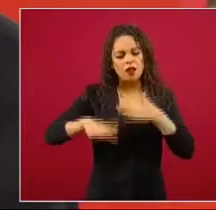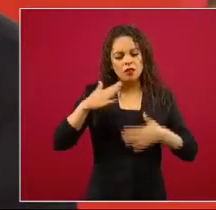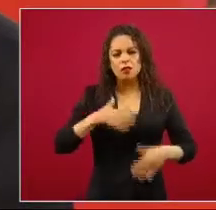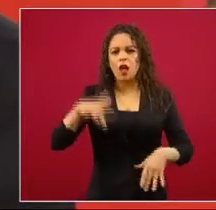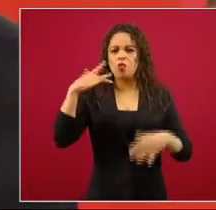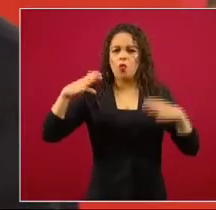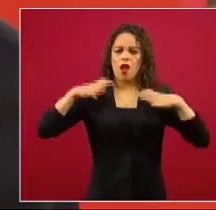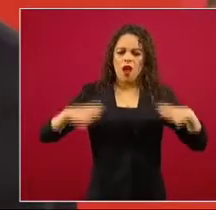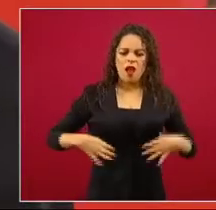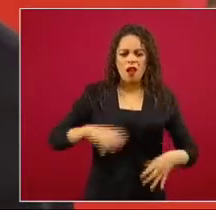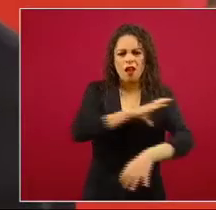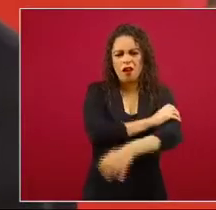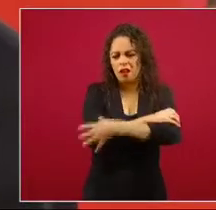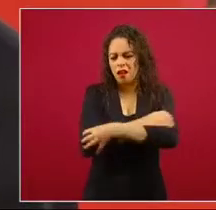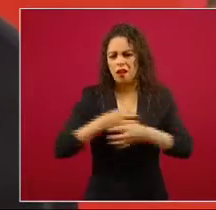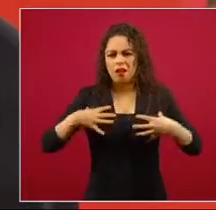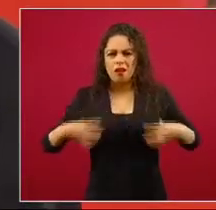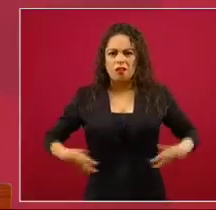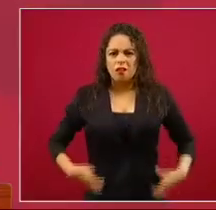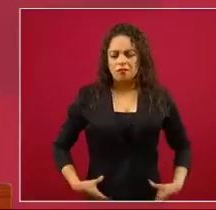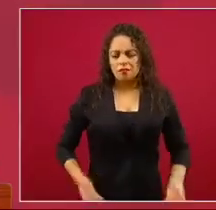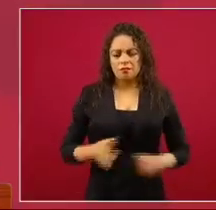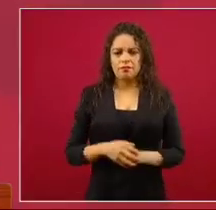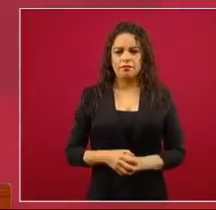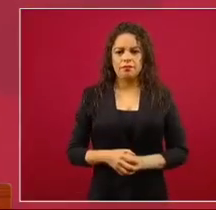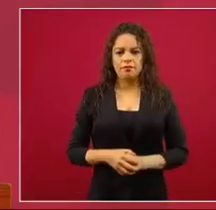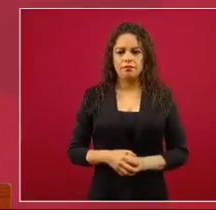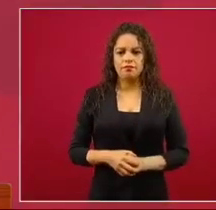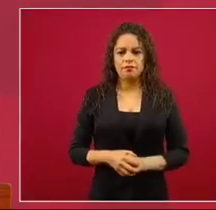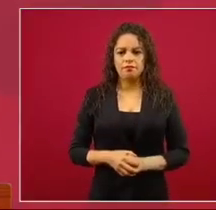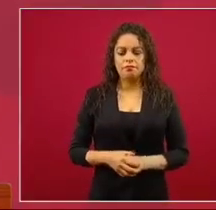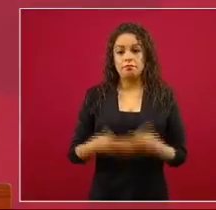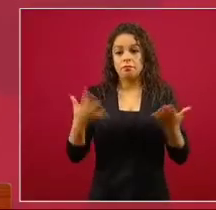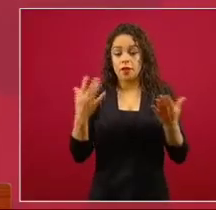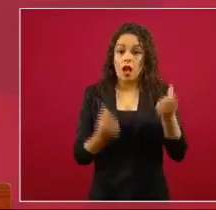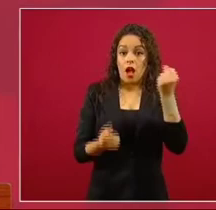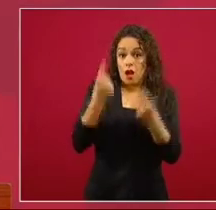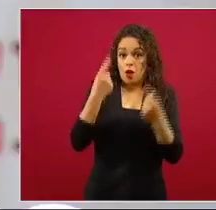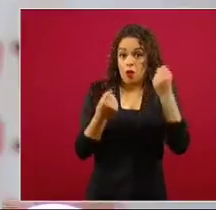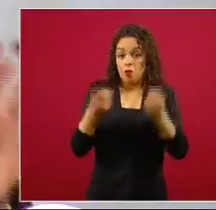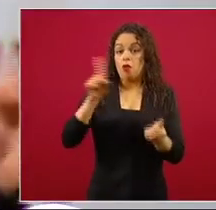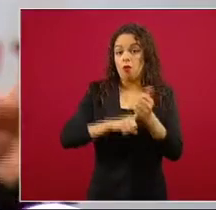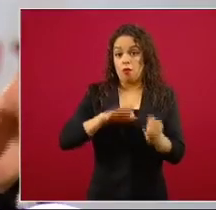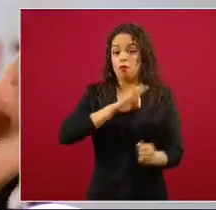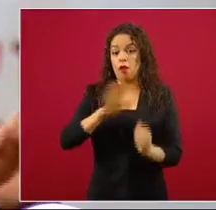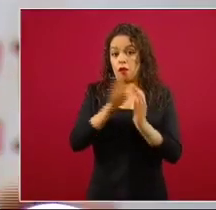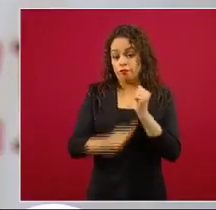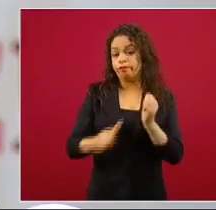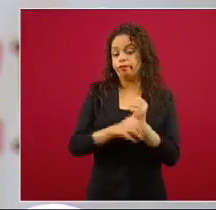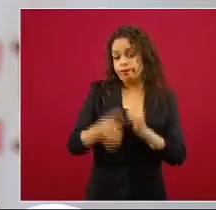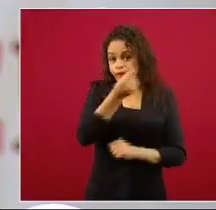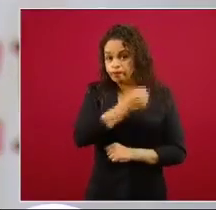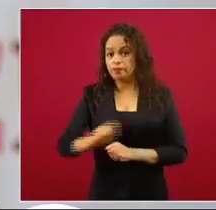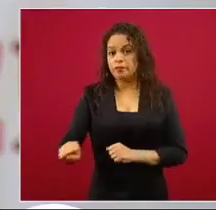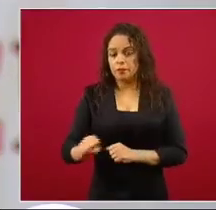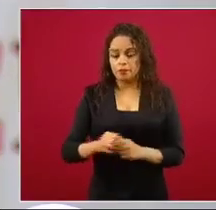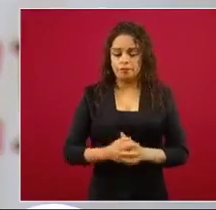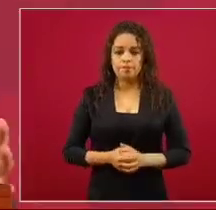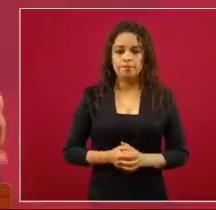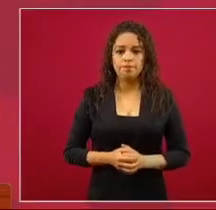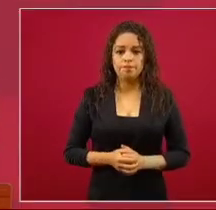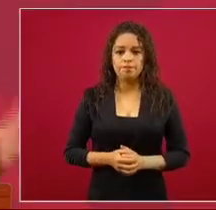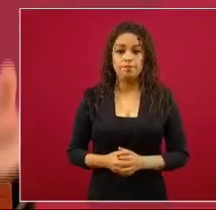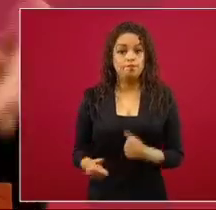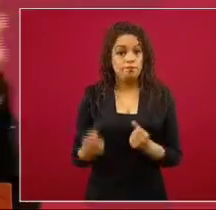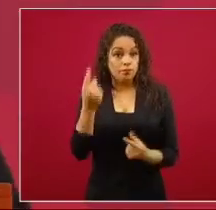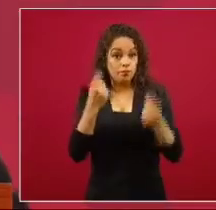dolor muscular. A veces en unos casos esporádicos pudiera haber incluso diarrea, por ejemplo. Cuando una persona tiene estas